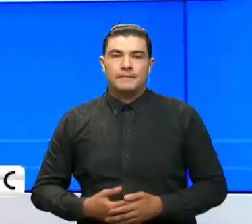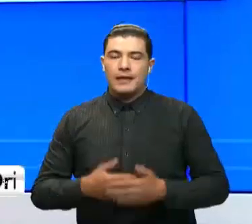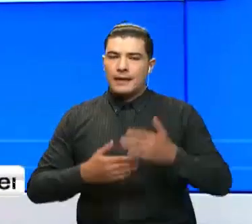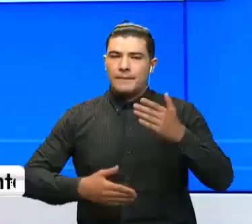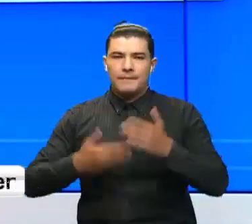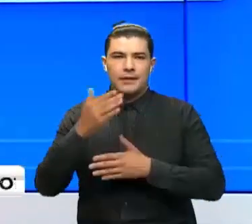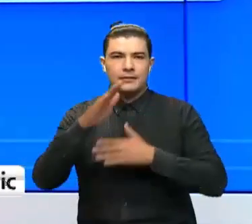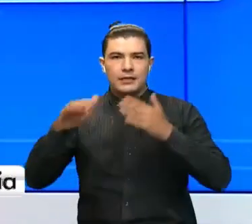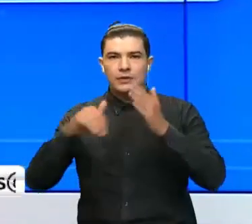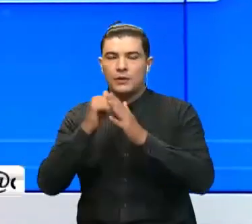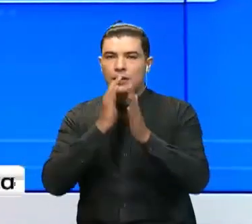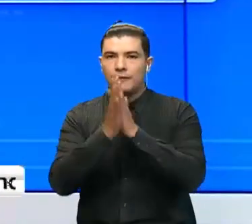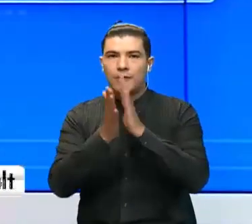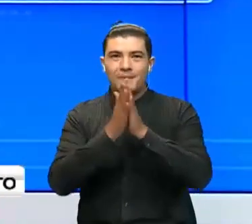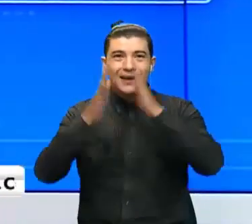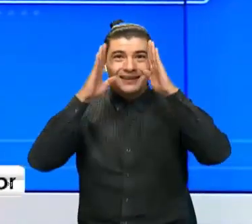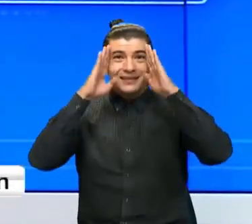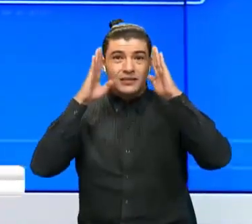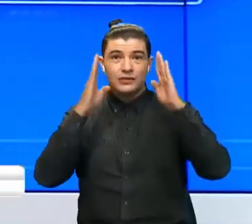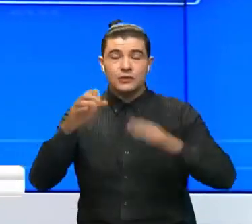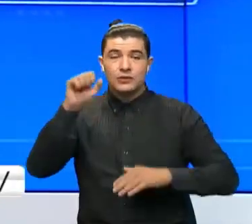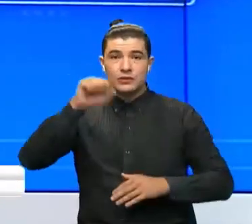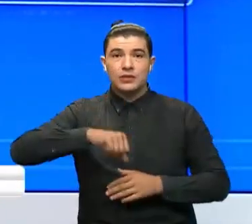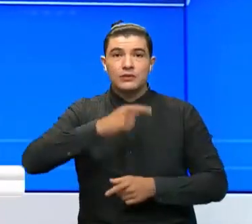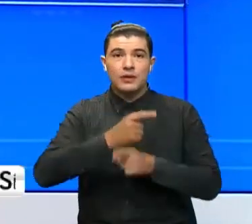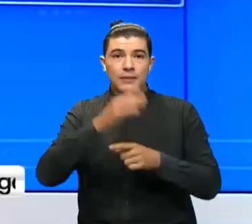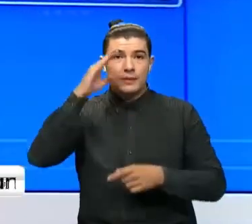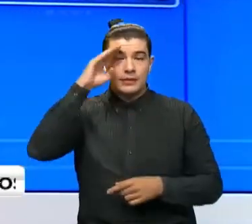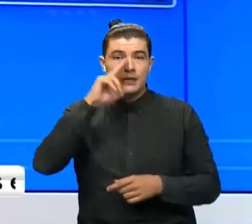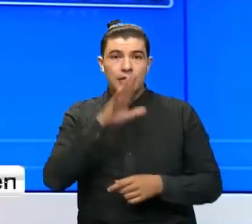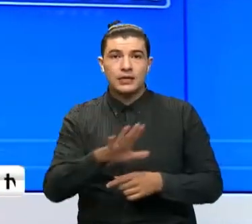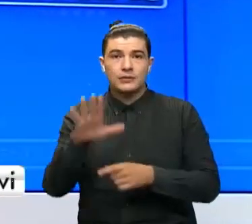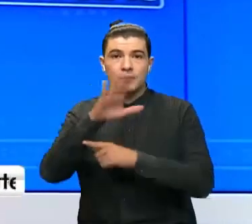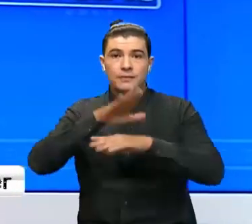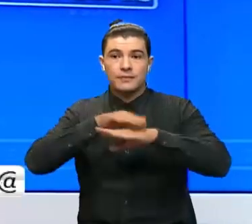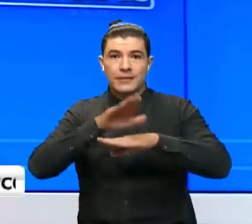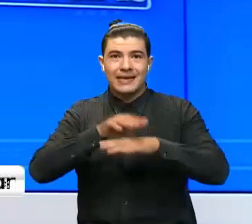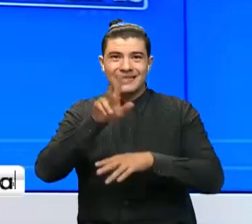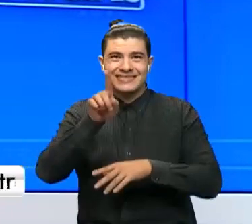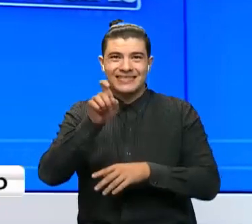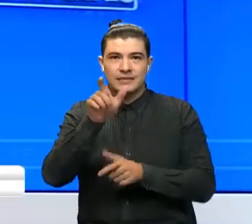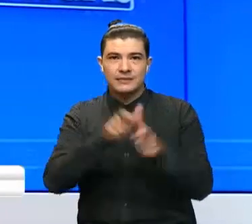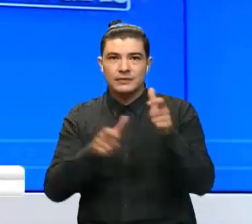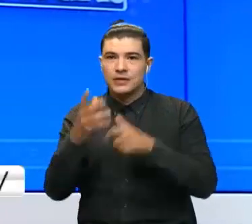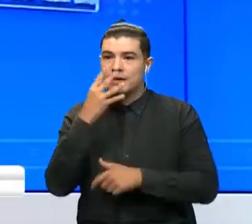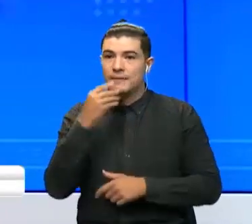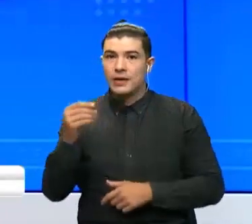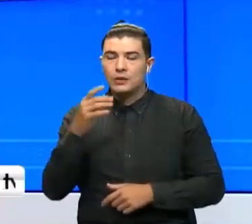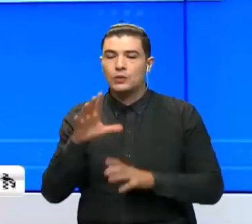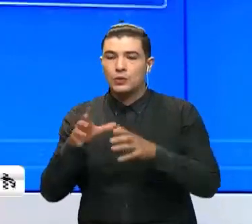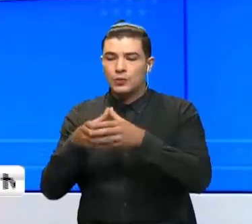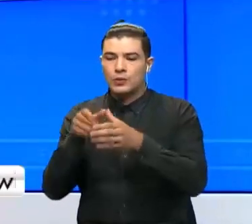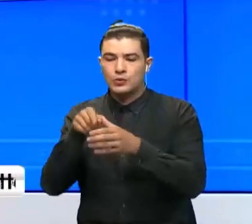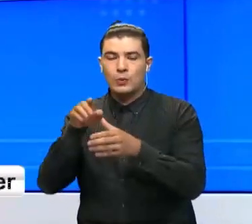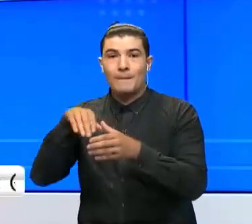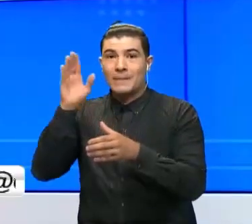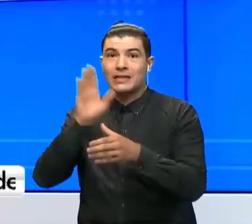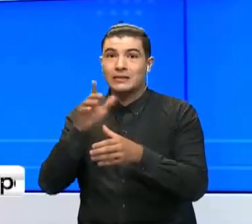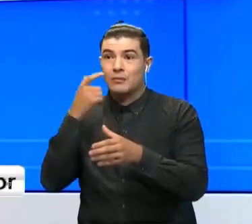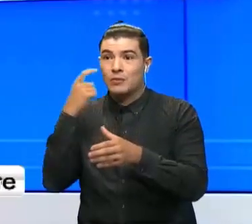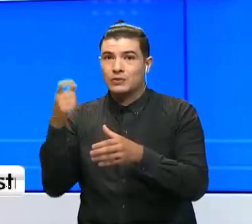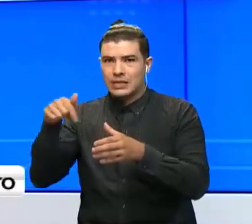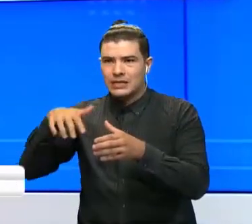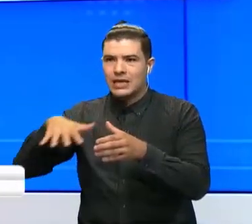y seamos con toda la información y mucha atención la policía anunció la búsqueda de seis delincuentes que integran el cartel de los más buscados en el área metropolitana